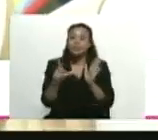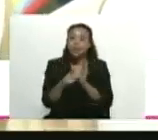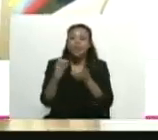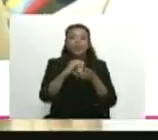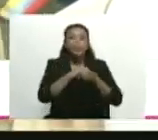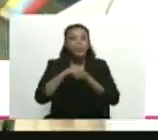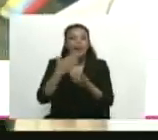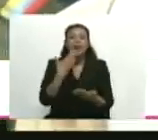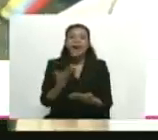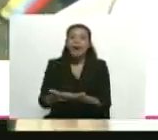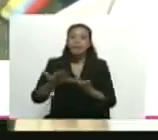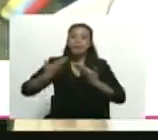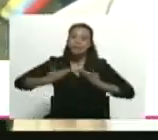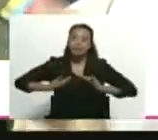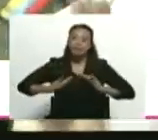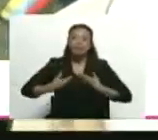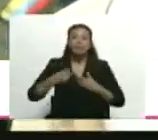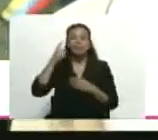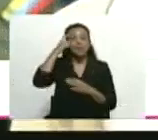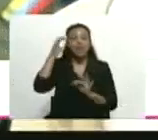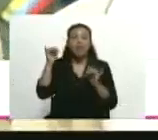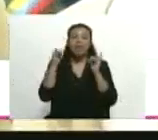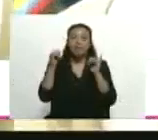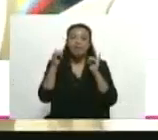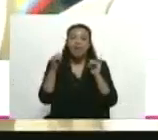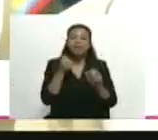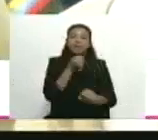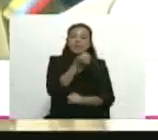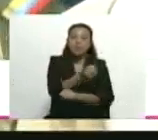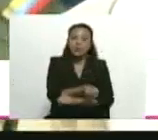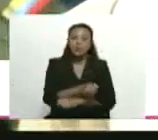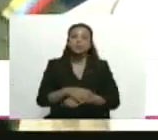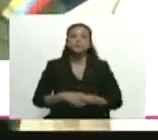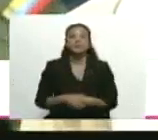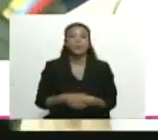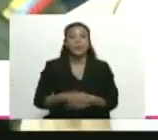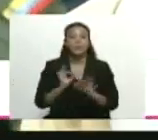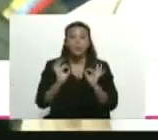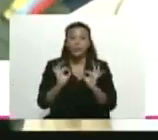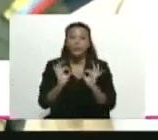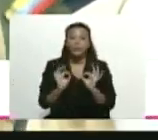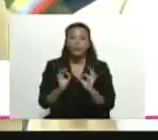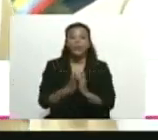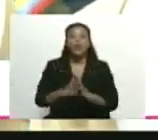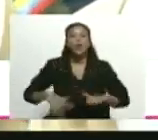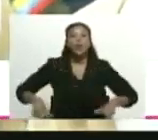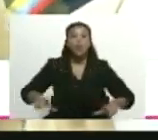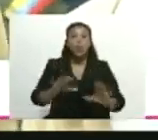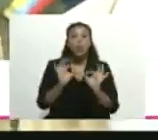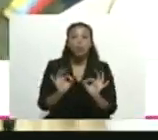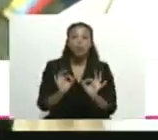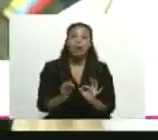gran regalo que usted nos ha obsequiado a los bachilleres que egresan este año escolar